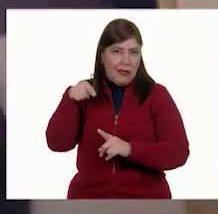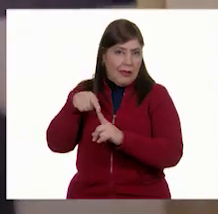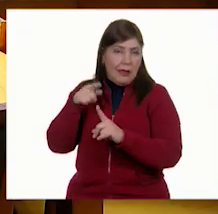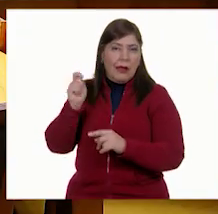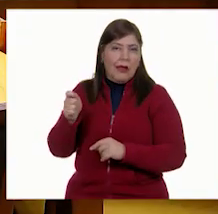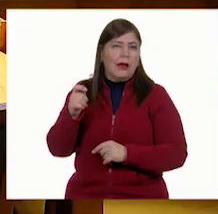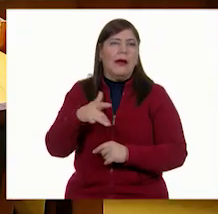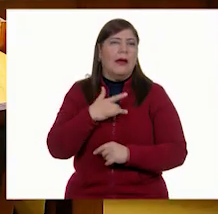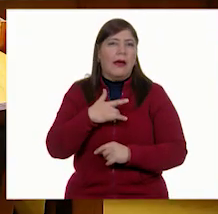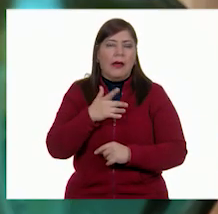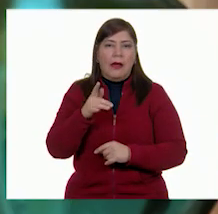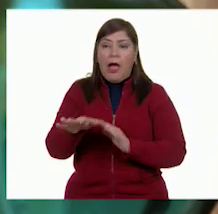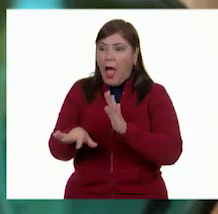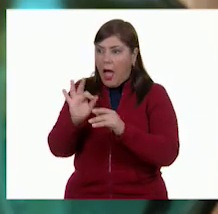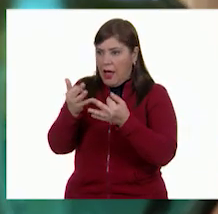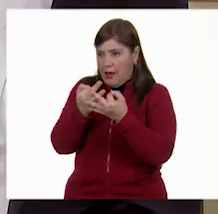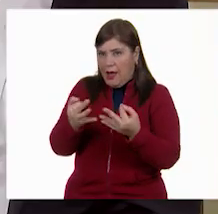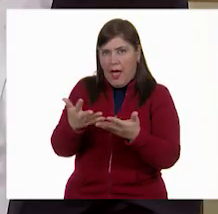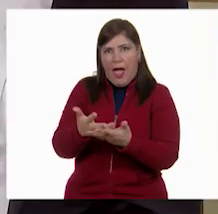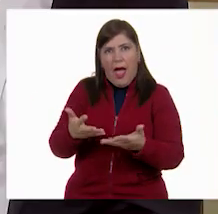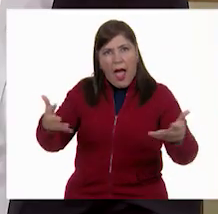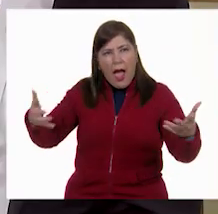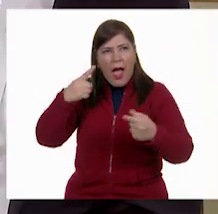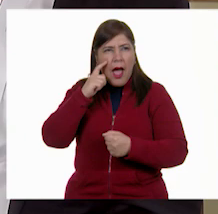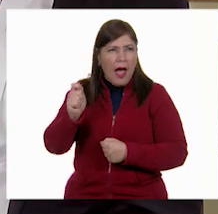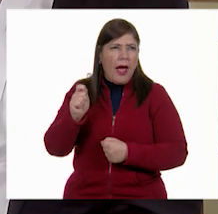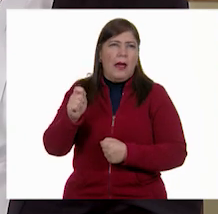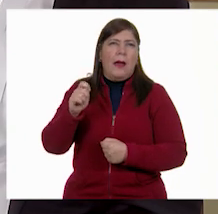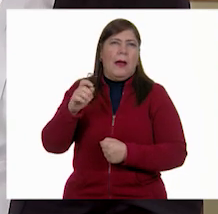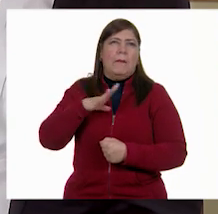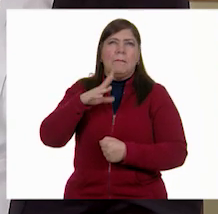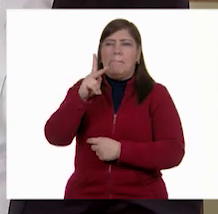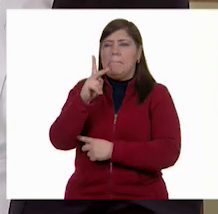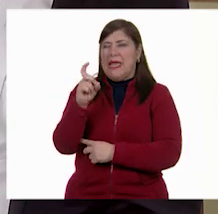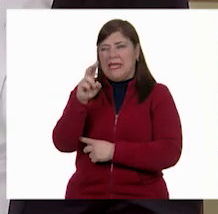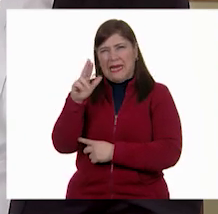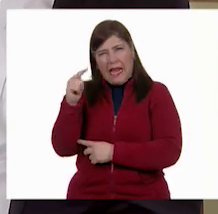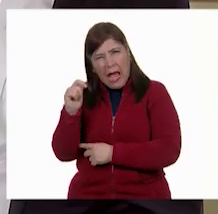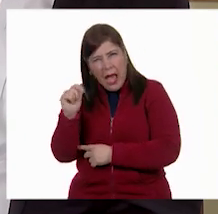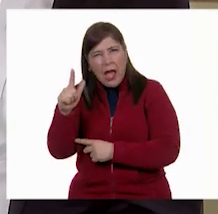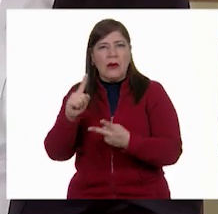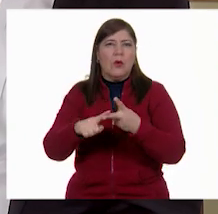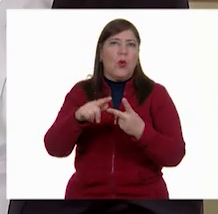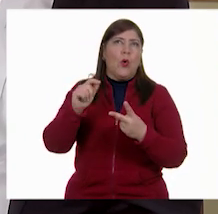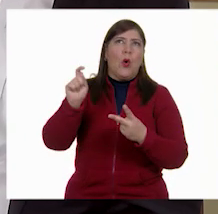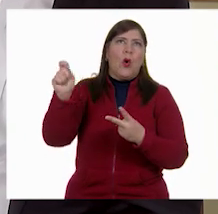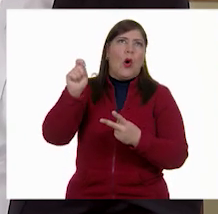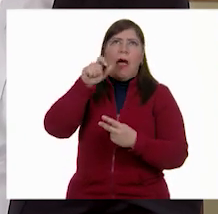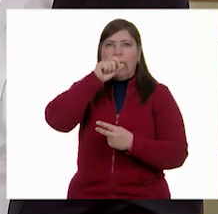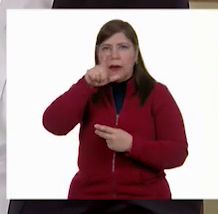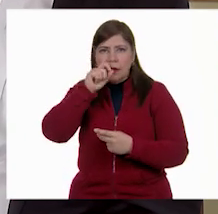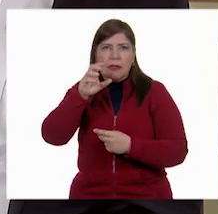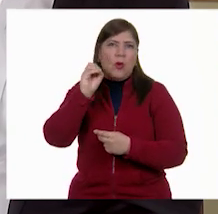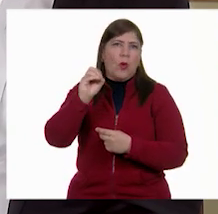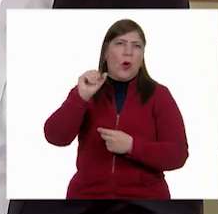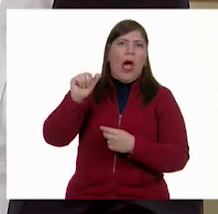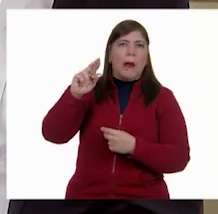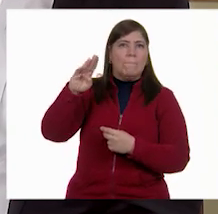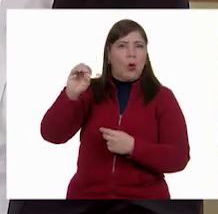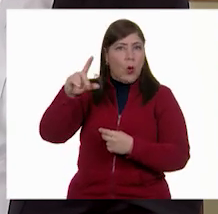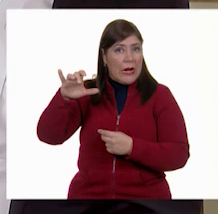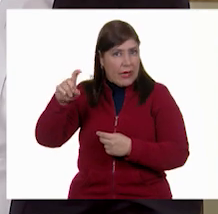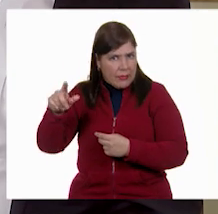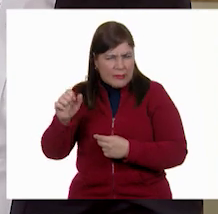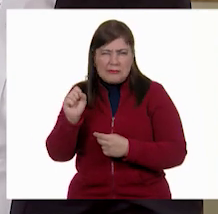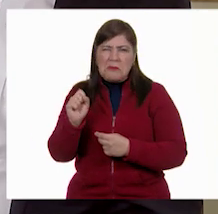haber escogido un terrenote en las Arboledas, en el Pedregal, en Jalisco, en algún otro lado, y escogió un